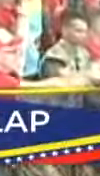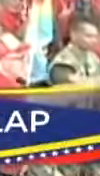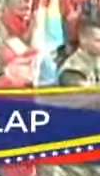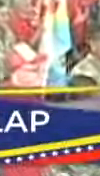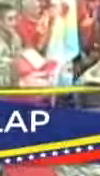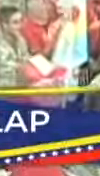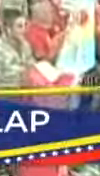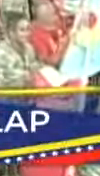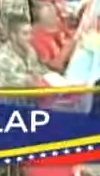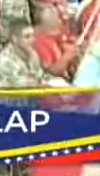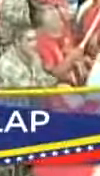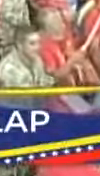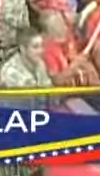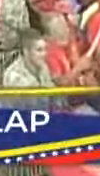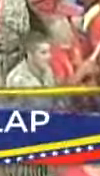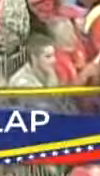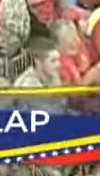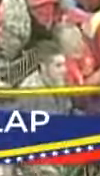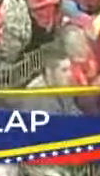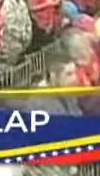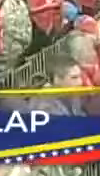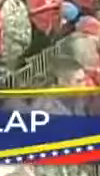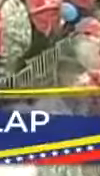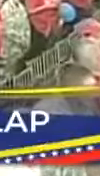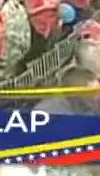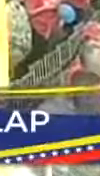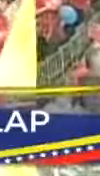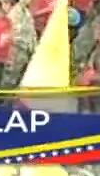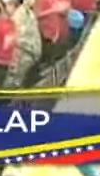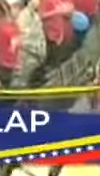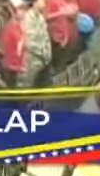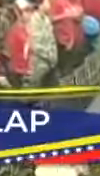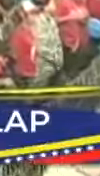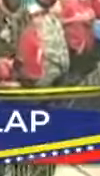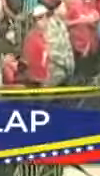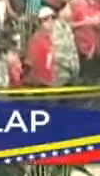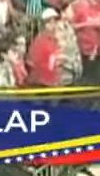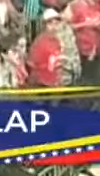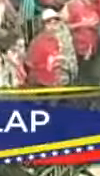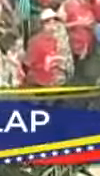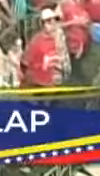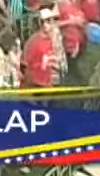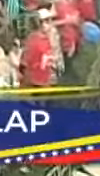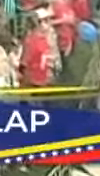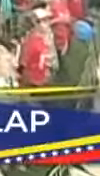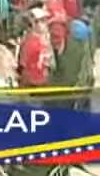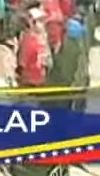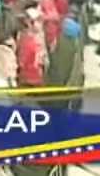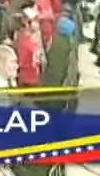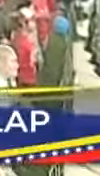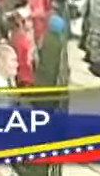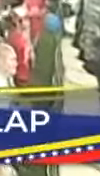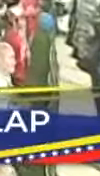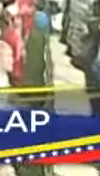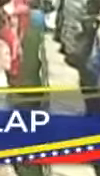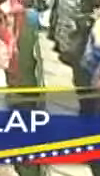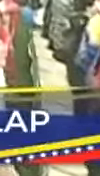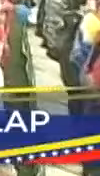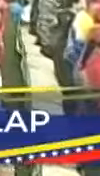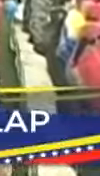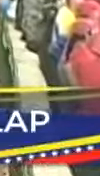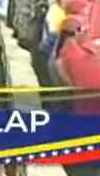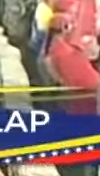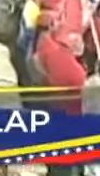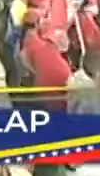Así lo reseñaba el jefe de Estado, Nicolás Maduro Moros, en sus redes sociales más temprano también. Hoy